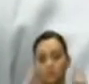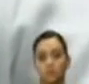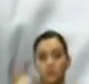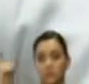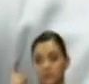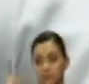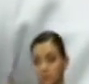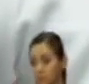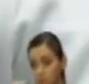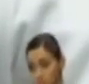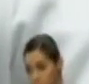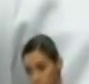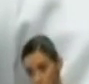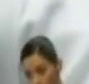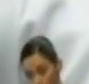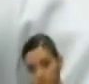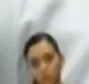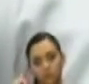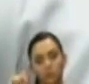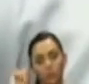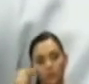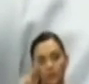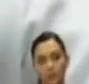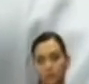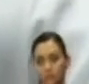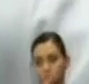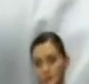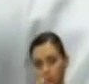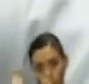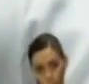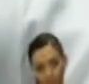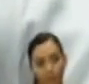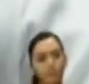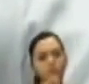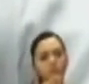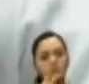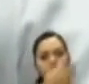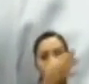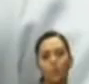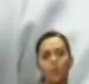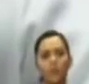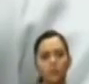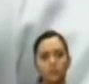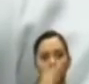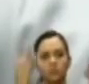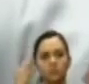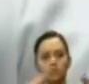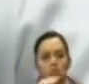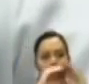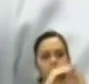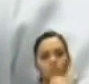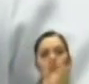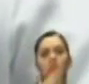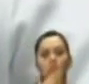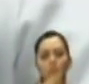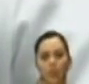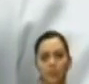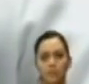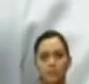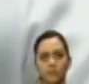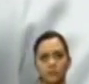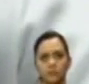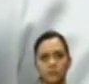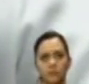necesidades insatisfechas sean en realidad con el presupuesto que se le entrega a los municipios,